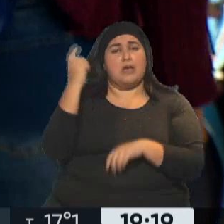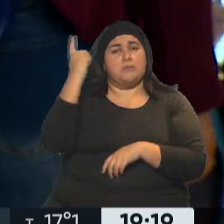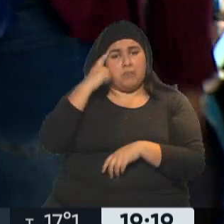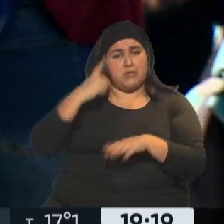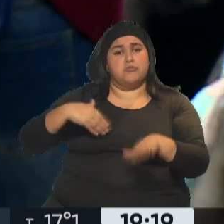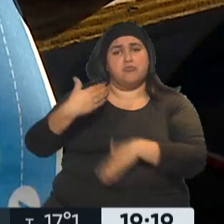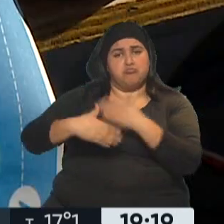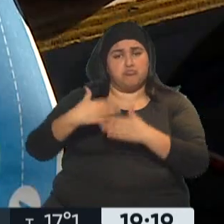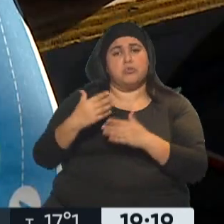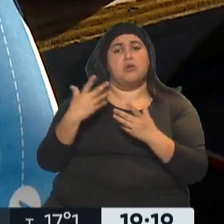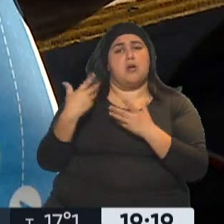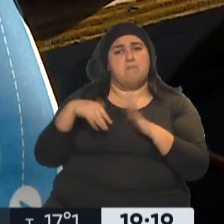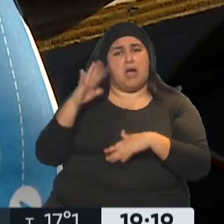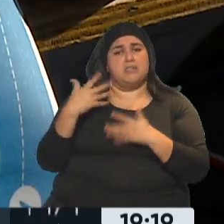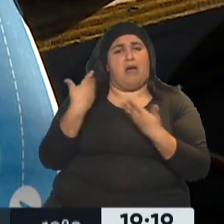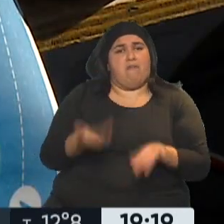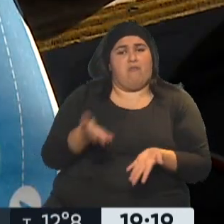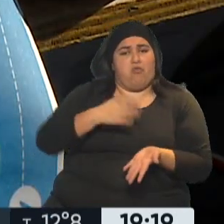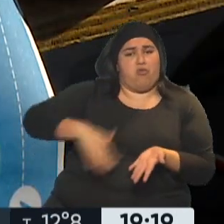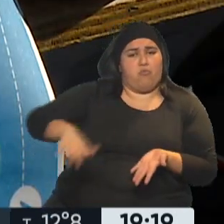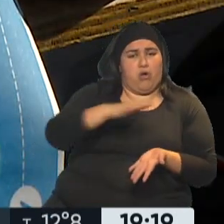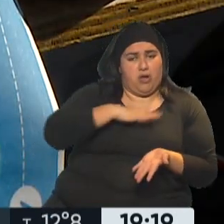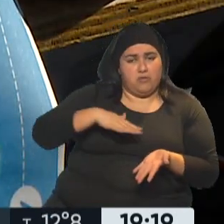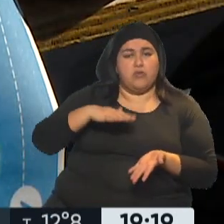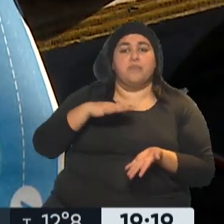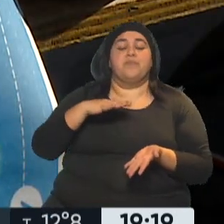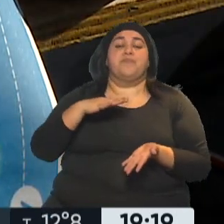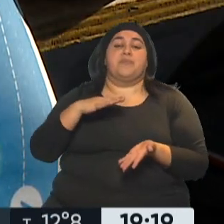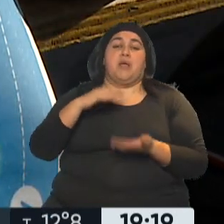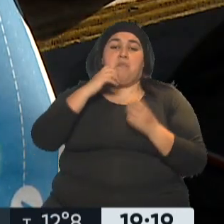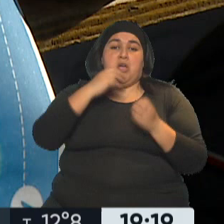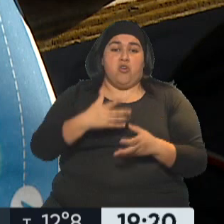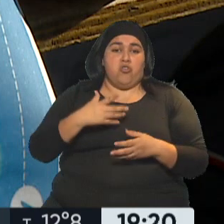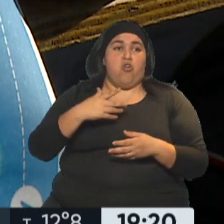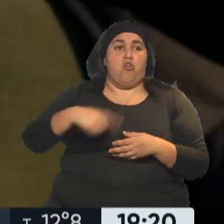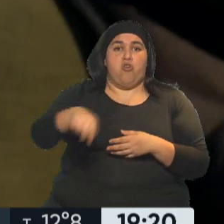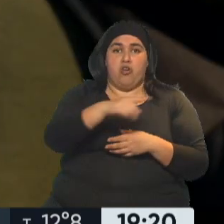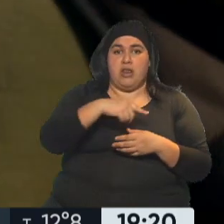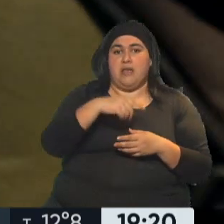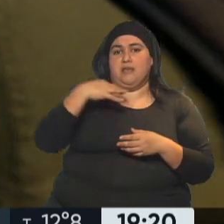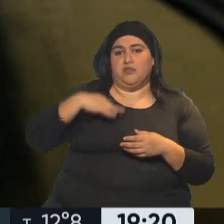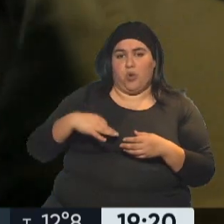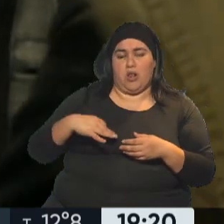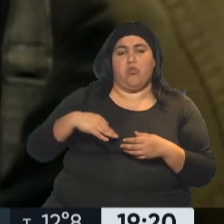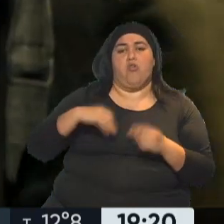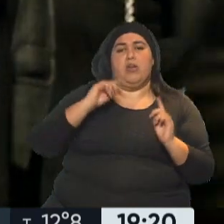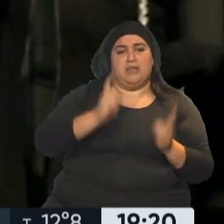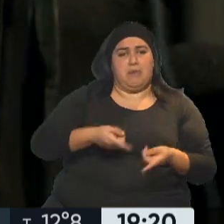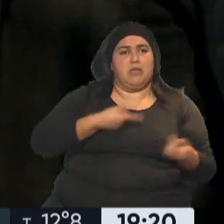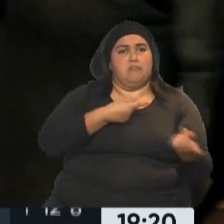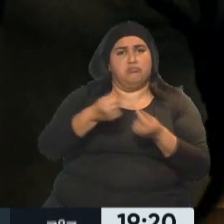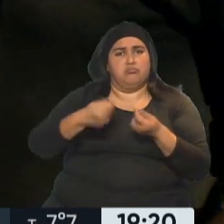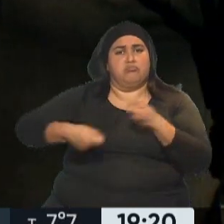a nuestro espacio para articular, por un lado, mejora de ingresos en los sectores populares y generar